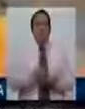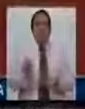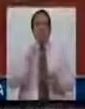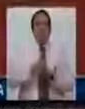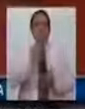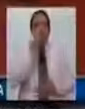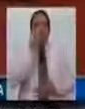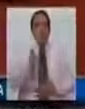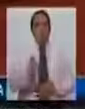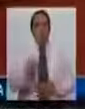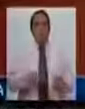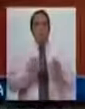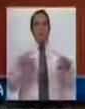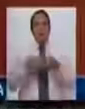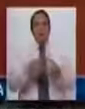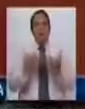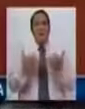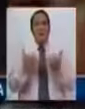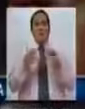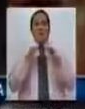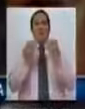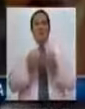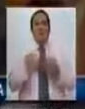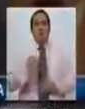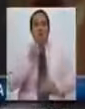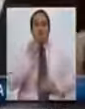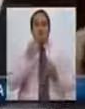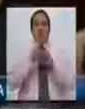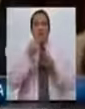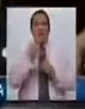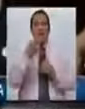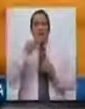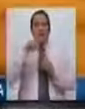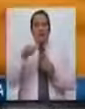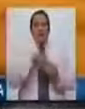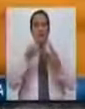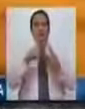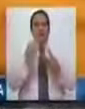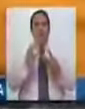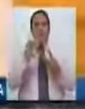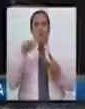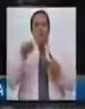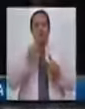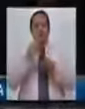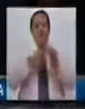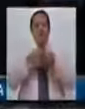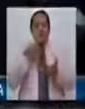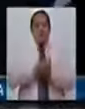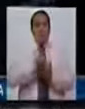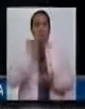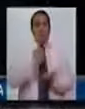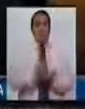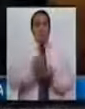para Castañeda. En ese grupo figuran los actuales congresistas Luis Galarreta y Virgilio Acuña, quien señaló que todo pago que se